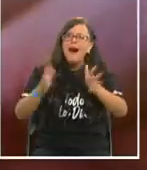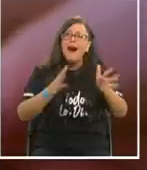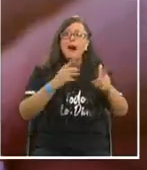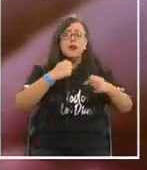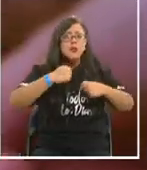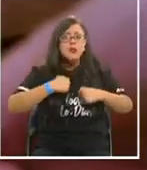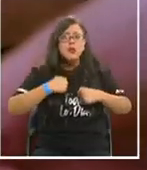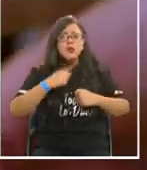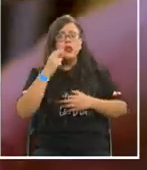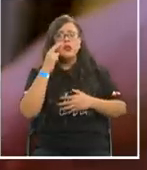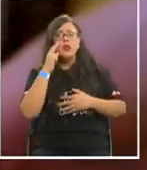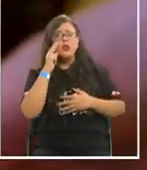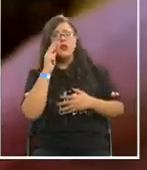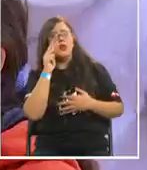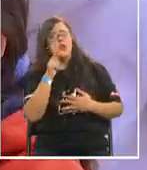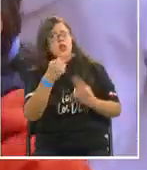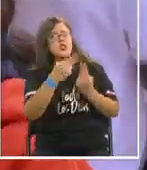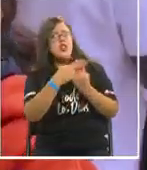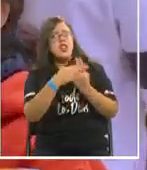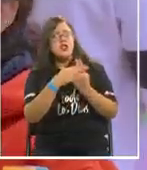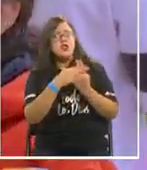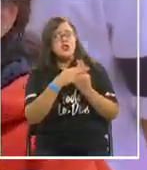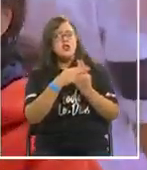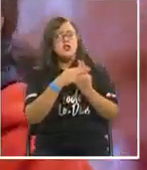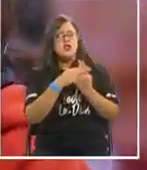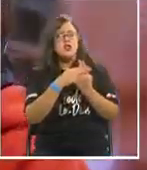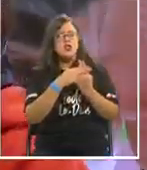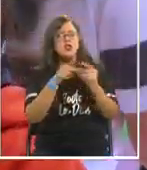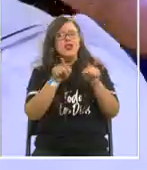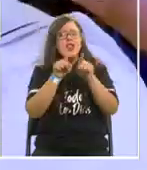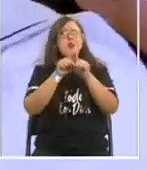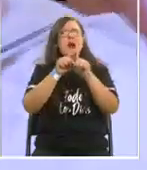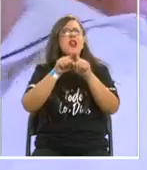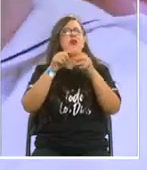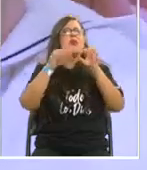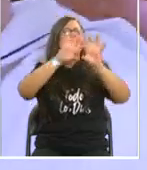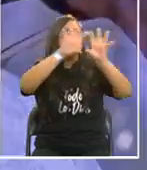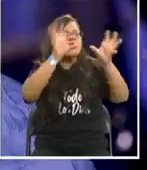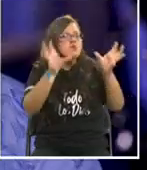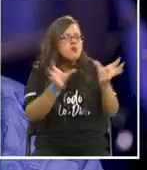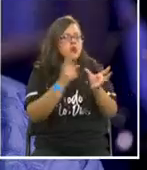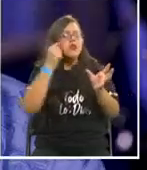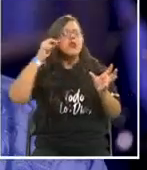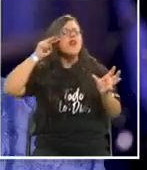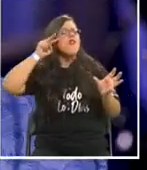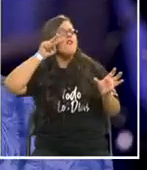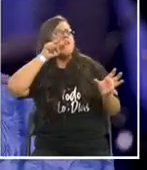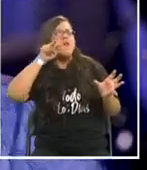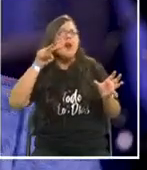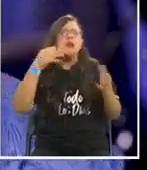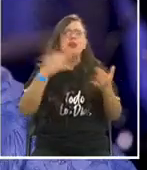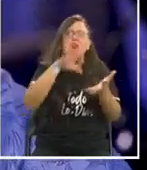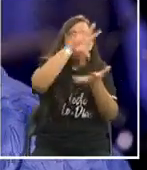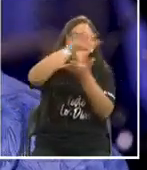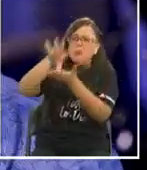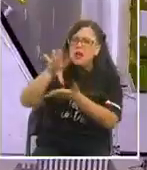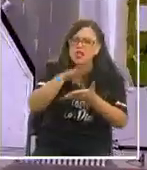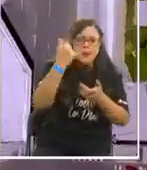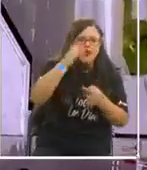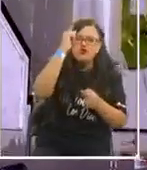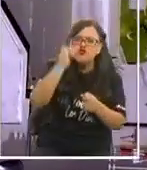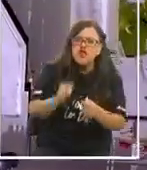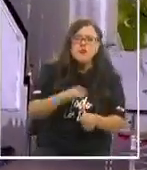Yo miro el Día de la Teletón como que si estoy mirando del espacio. Hay muchos países, pero el Día de la Teletón, Chile